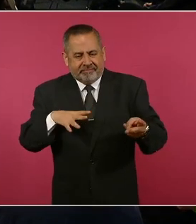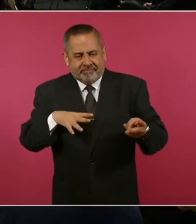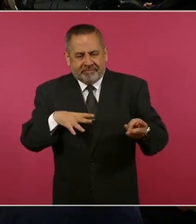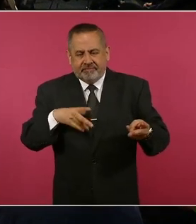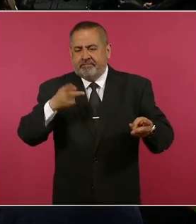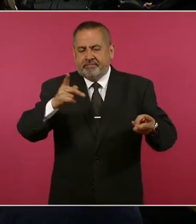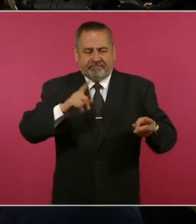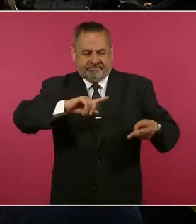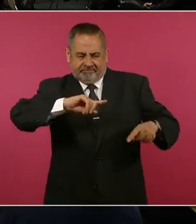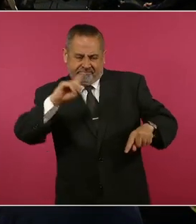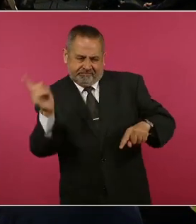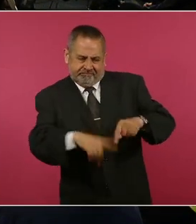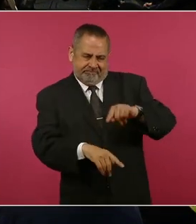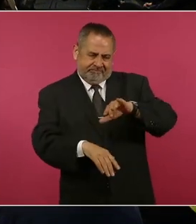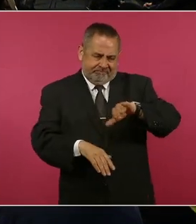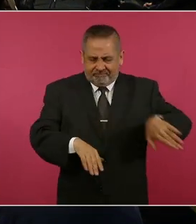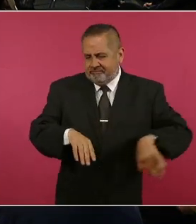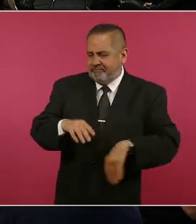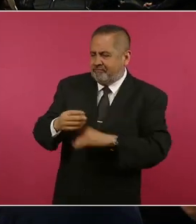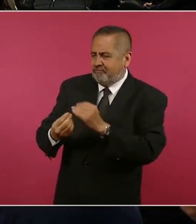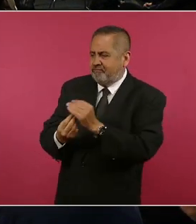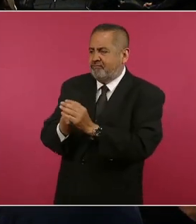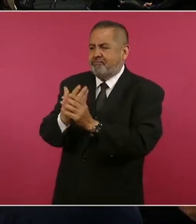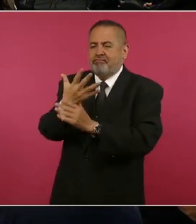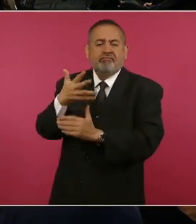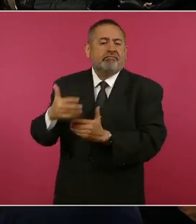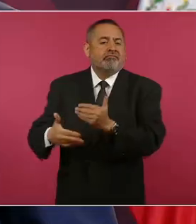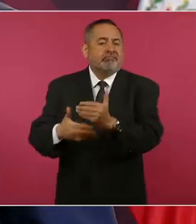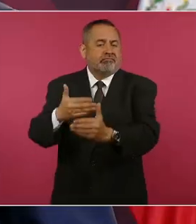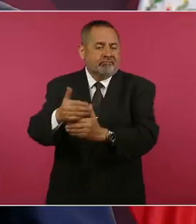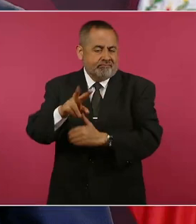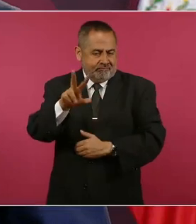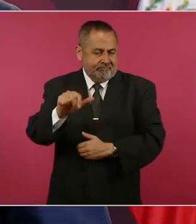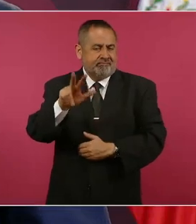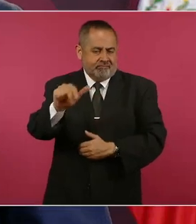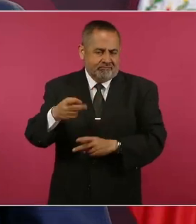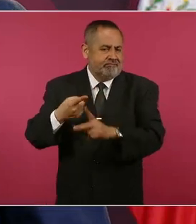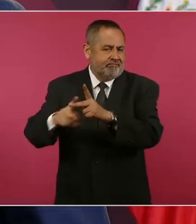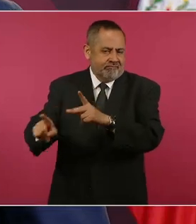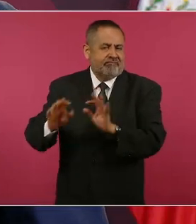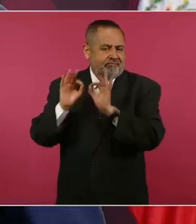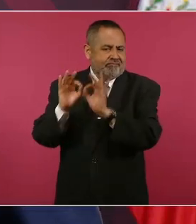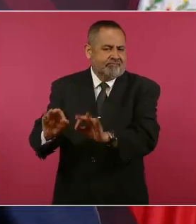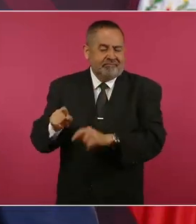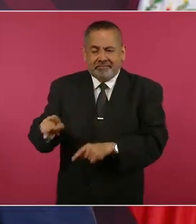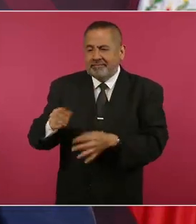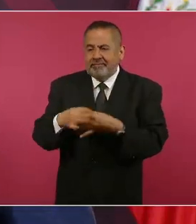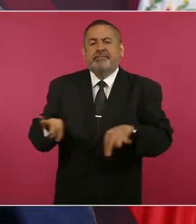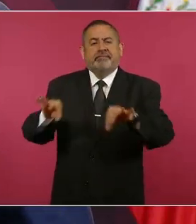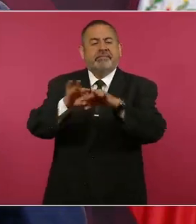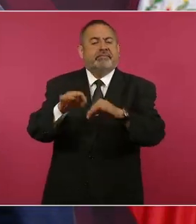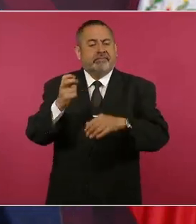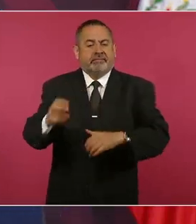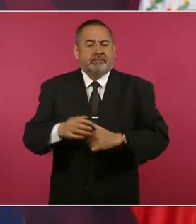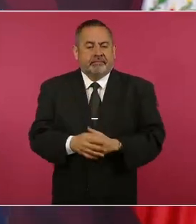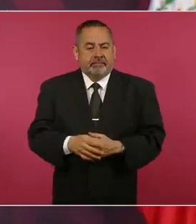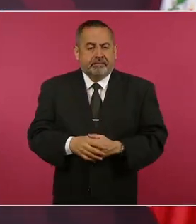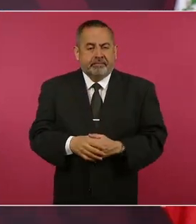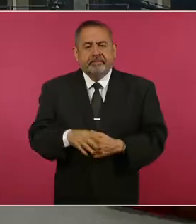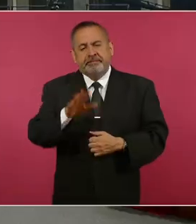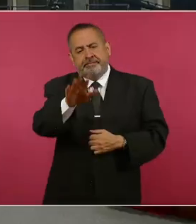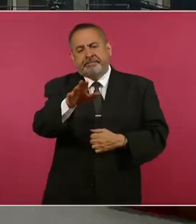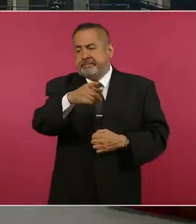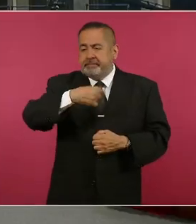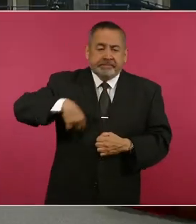un proceso de cambio que es muy importante. Entonces, no hay que preocuparse